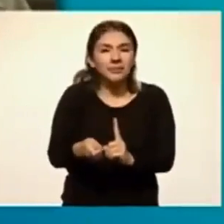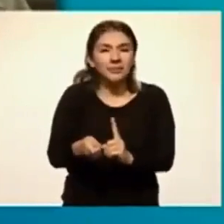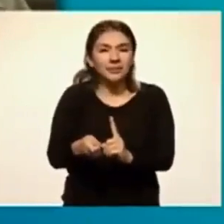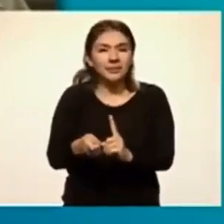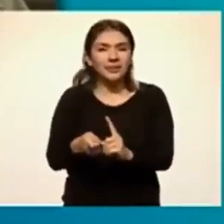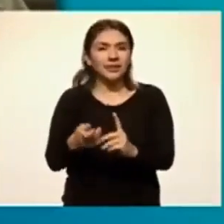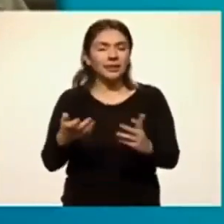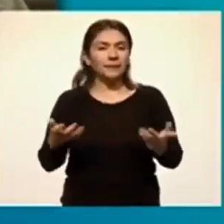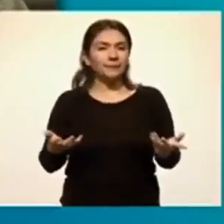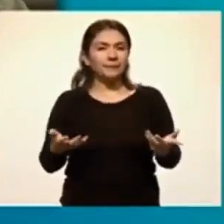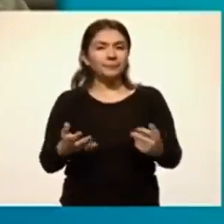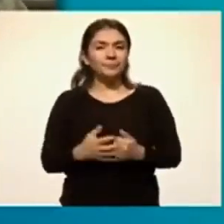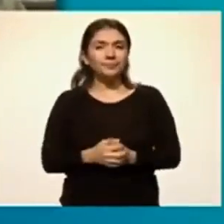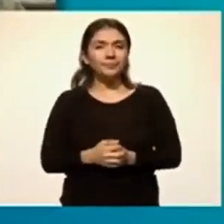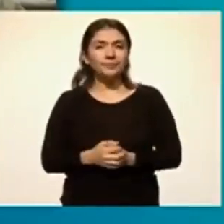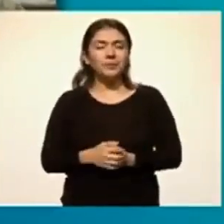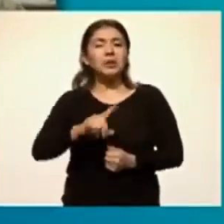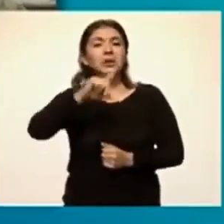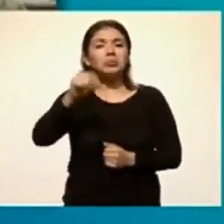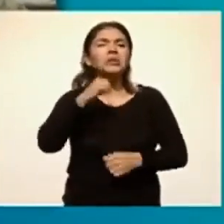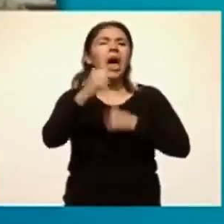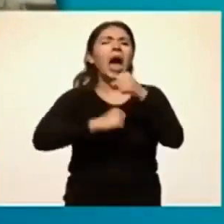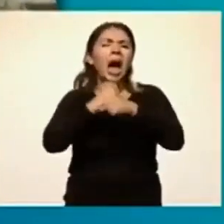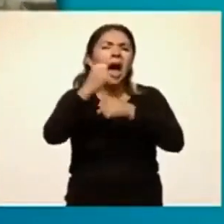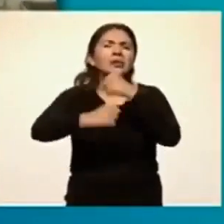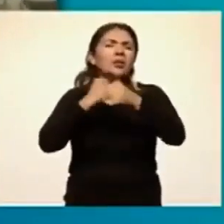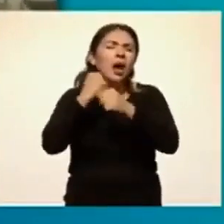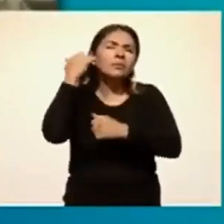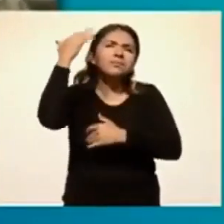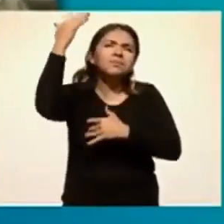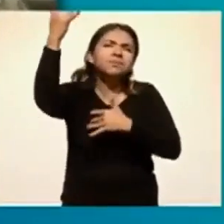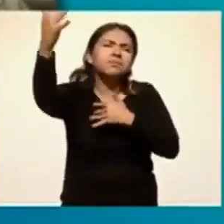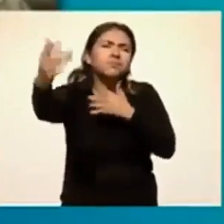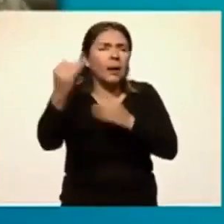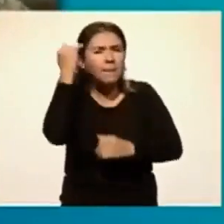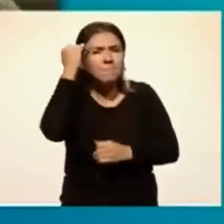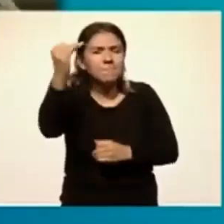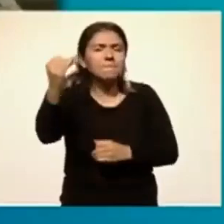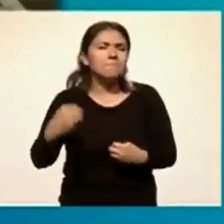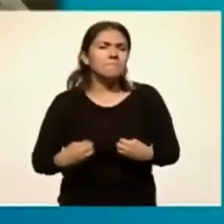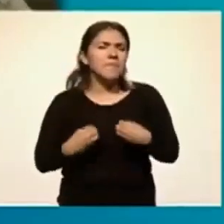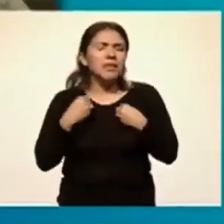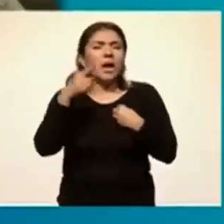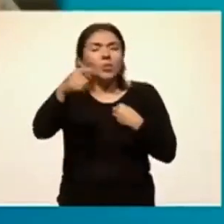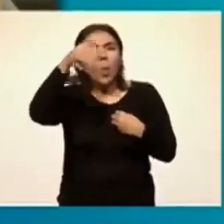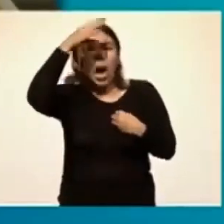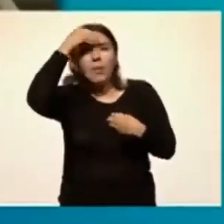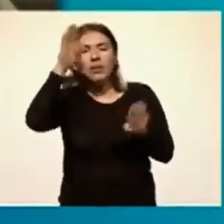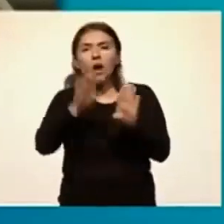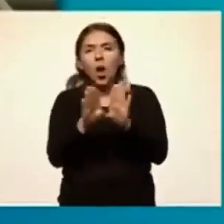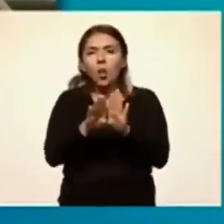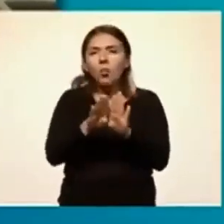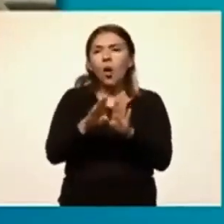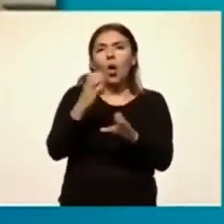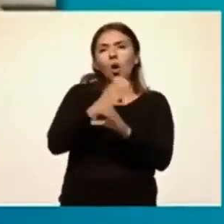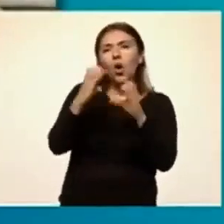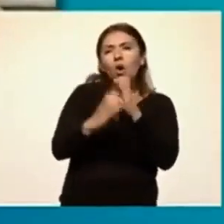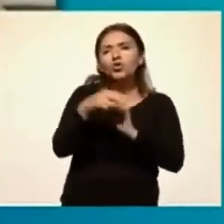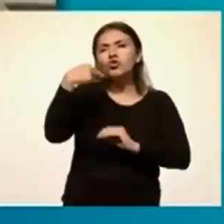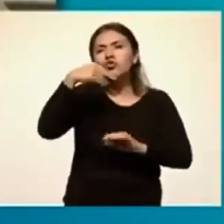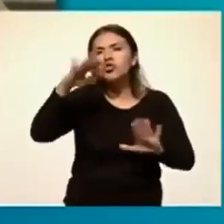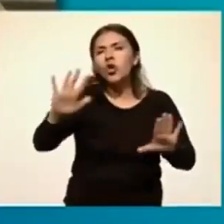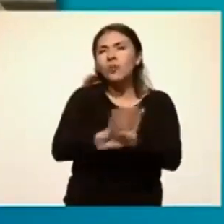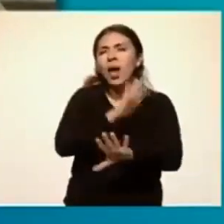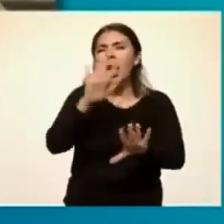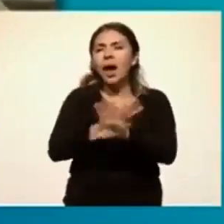que con el paso de los años, con el paso de la vida, pues tú aprendes a camuflajearlos, a llenarlos de otros nombres y de